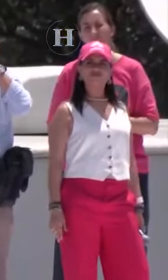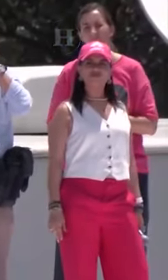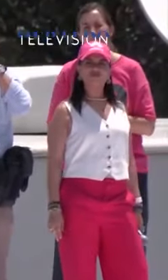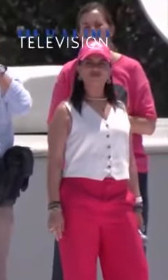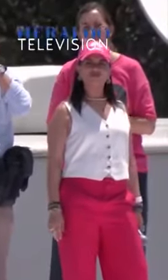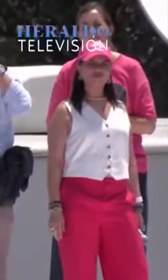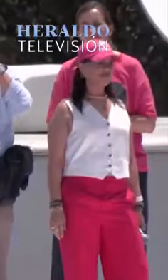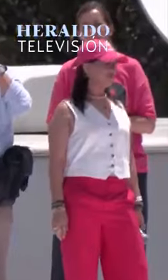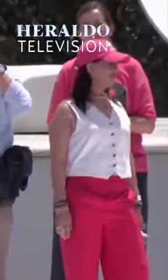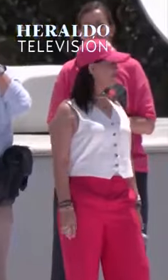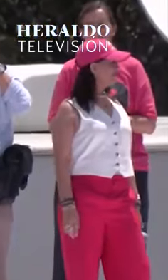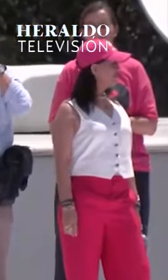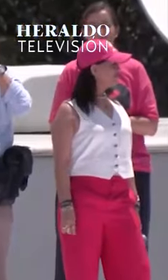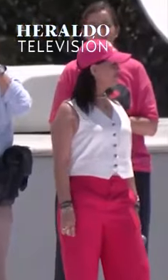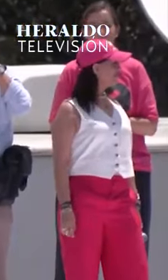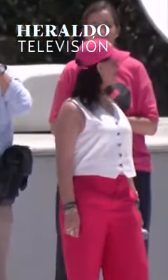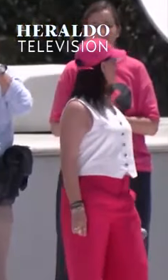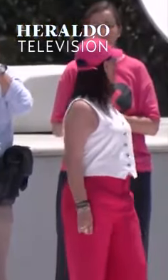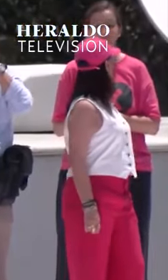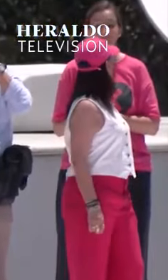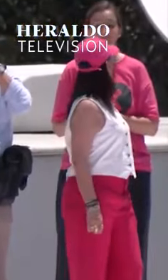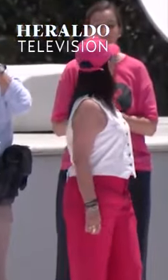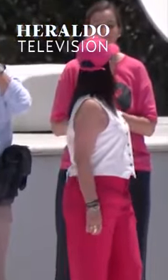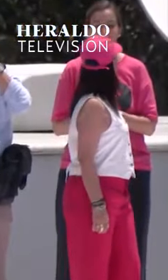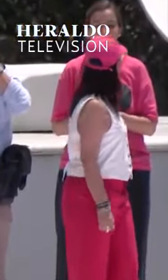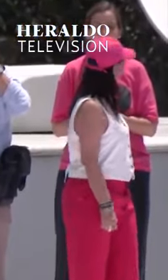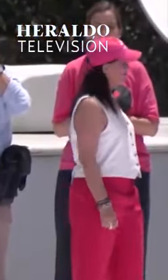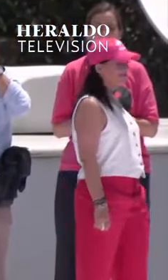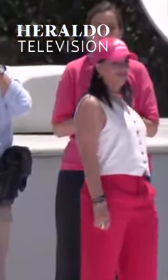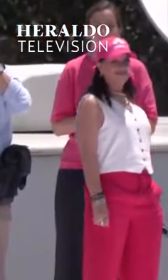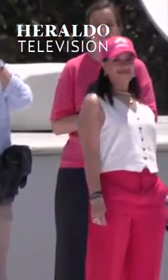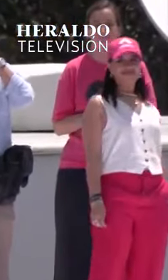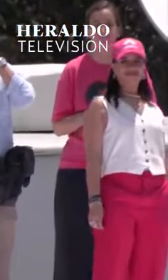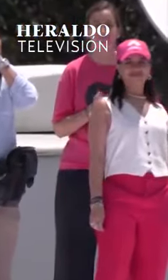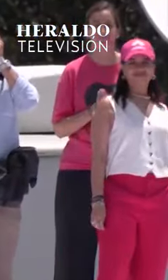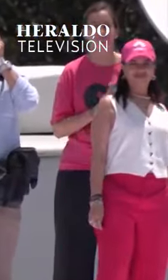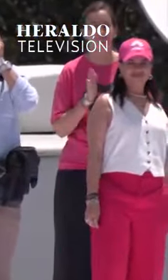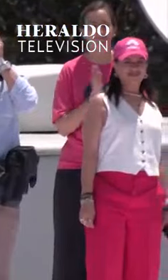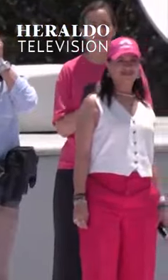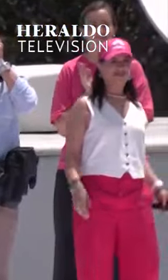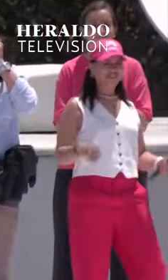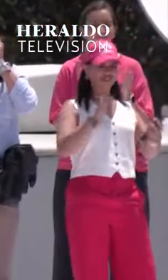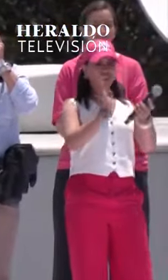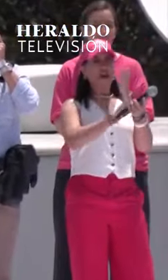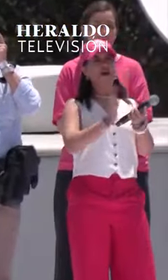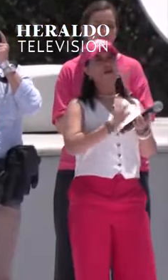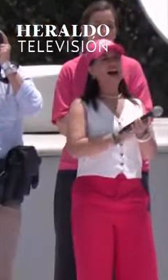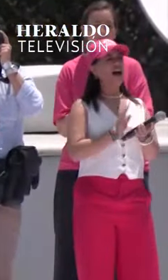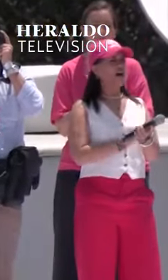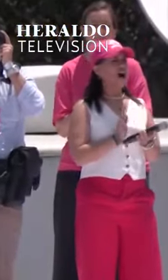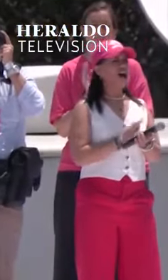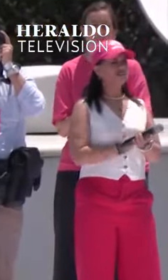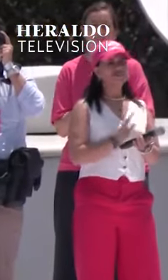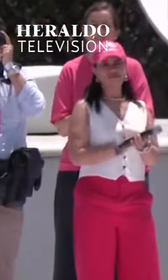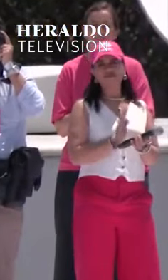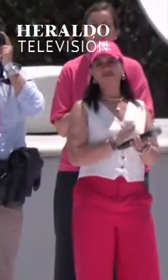política energética, sí hay que cambiar la política de seguridad, sí hay que cambiar la política científica. Uh-huh. Tu estrategia para estos últimos días de campaña